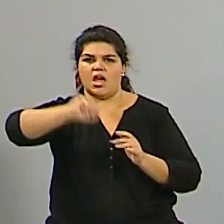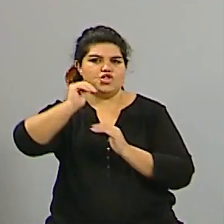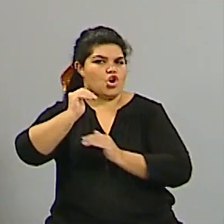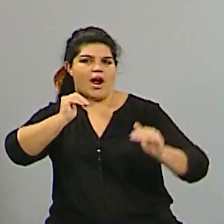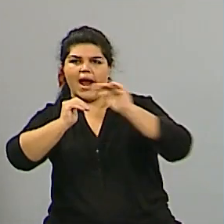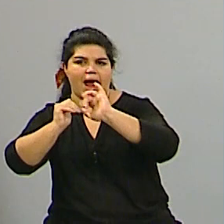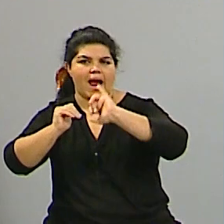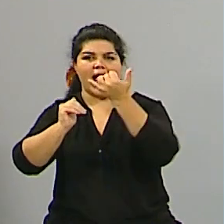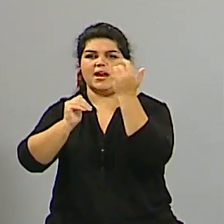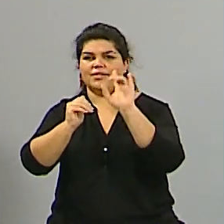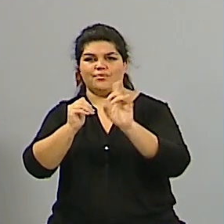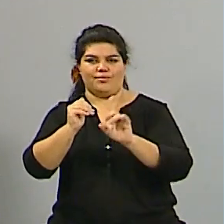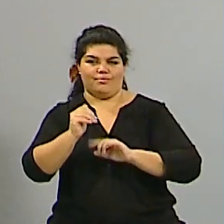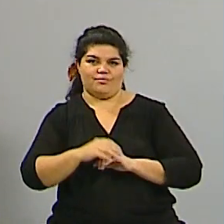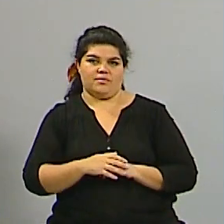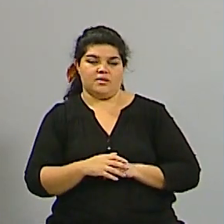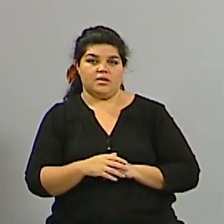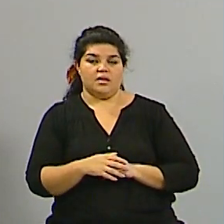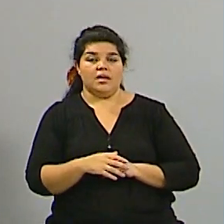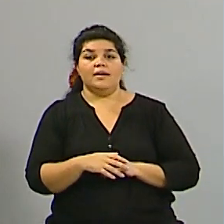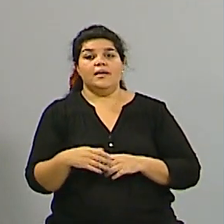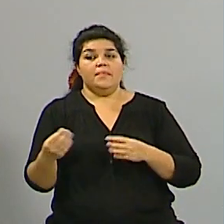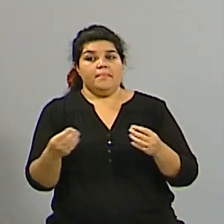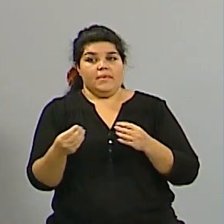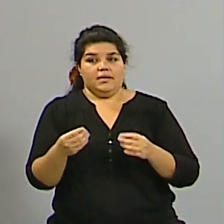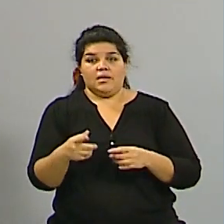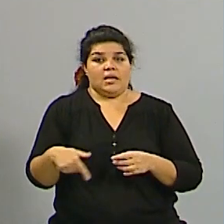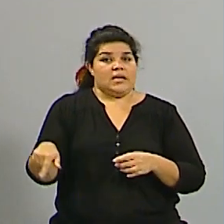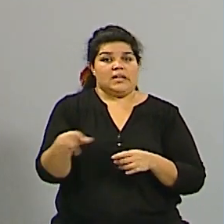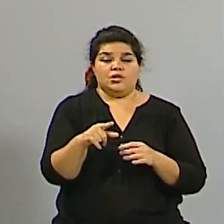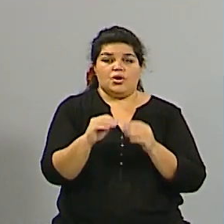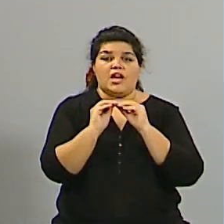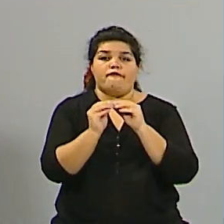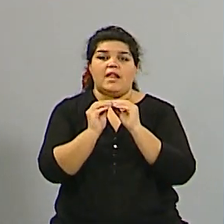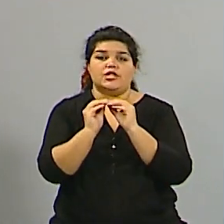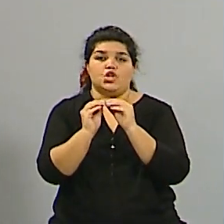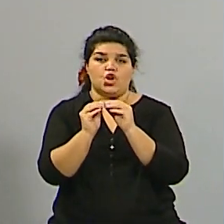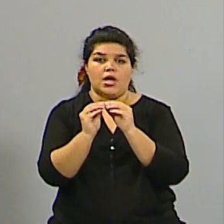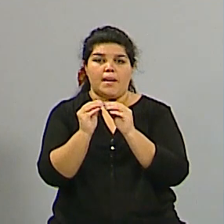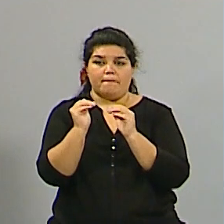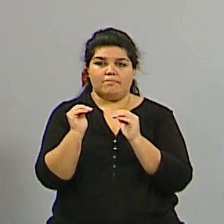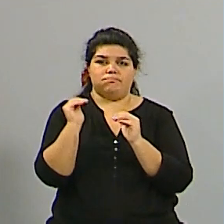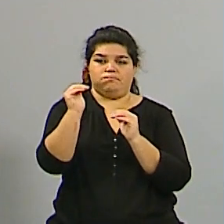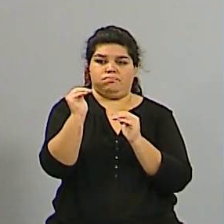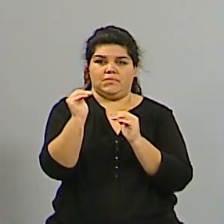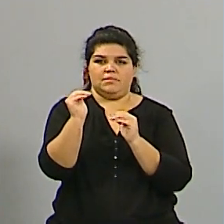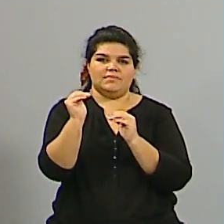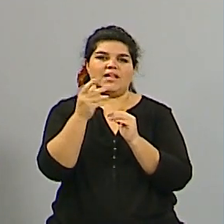que no tienen poder de fuego, que empiezan a negociar siempre atrás de la inflación. Si vos sumás